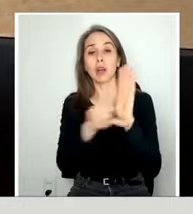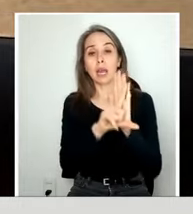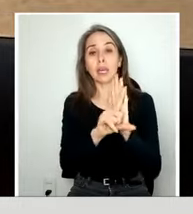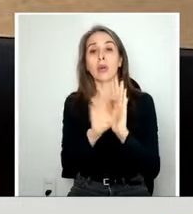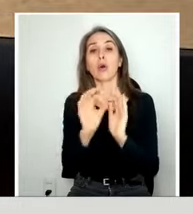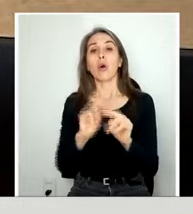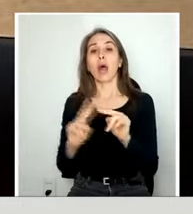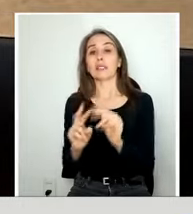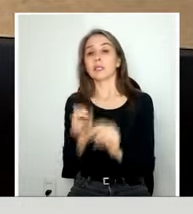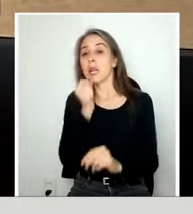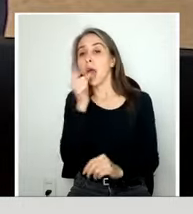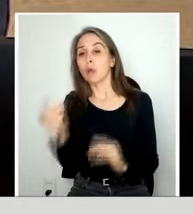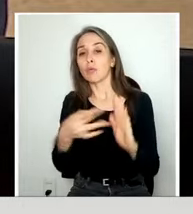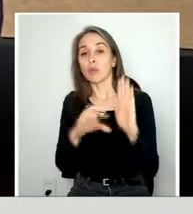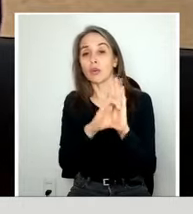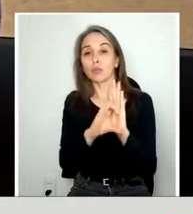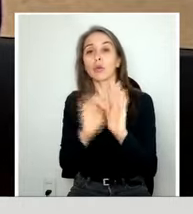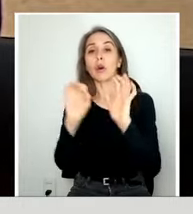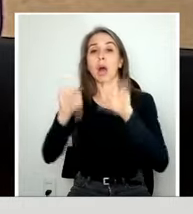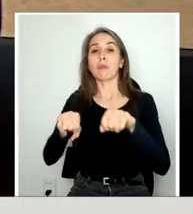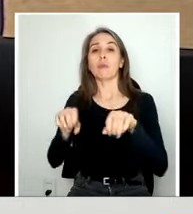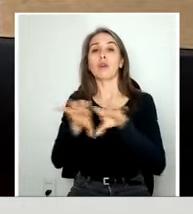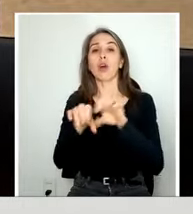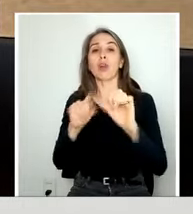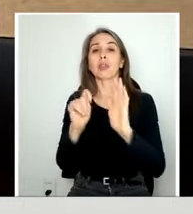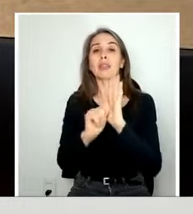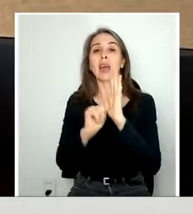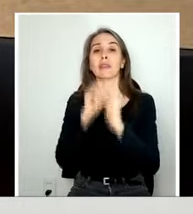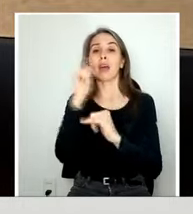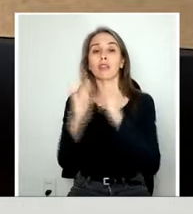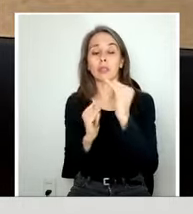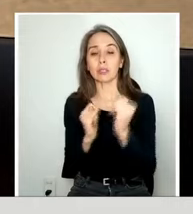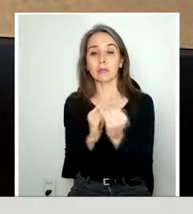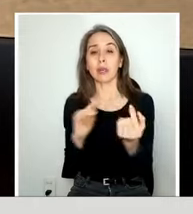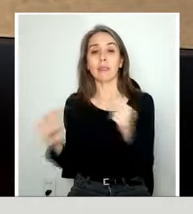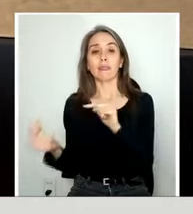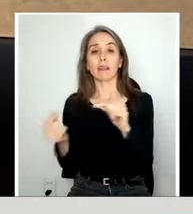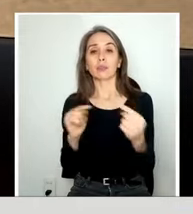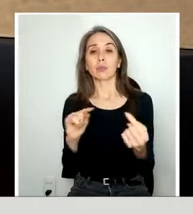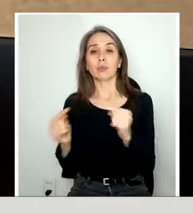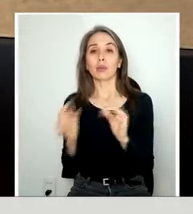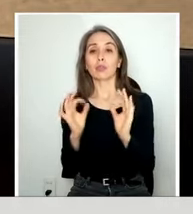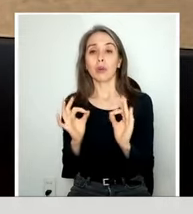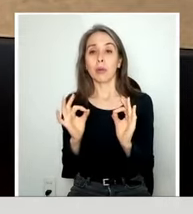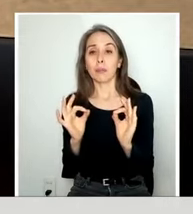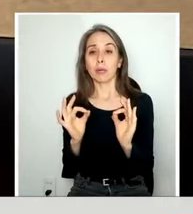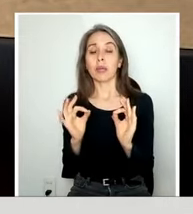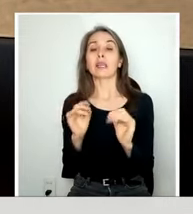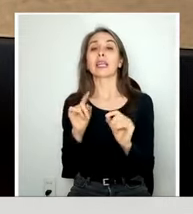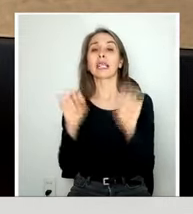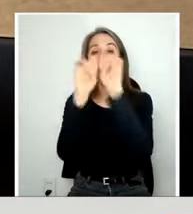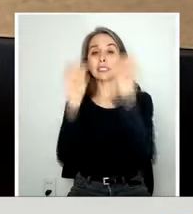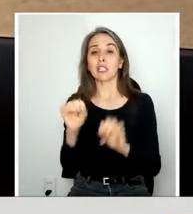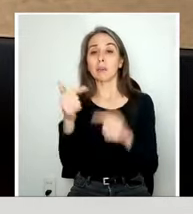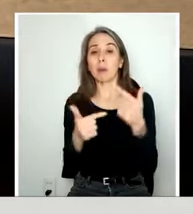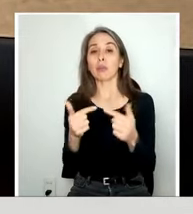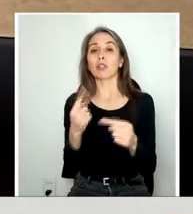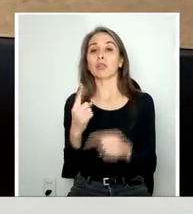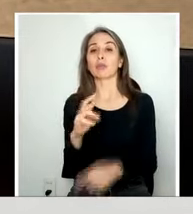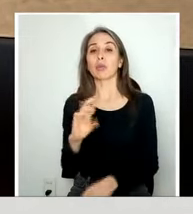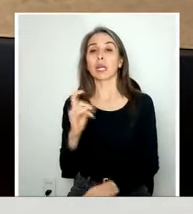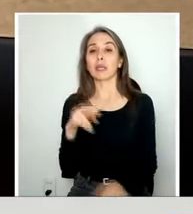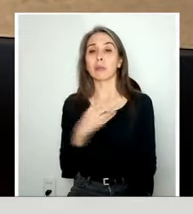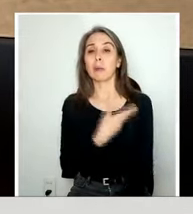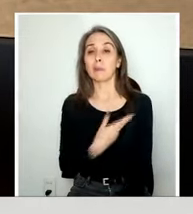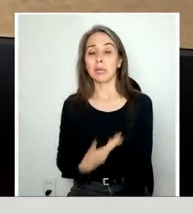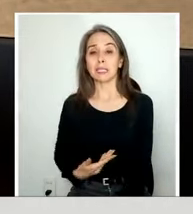aprobación de tratados etcétera la discusión normal que se tiene que dar en un régimen presidencial con dos cámaras algunos